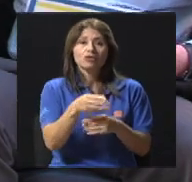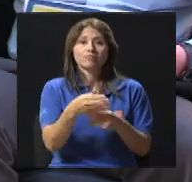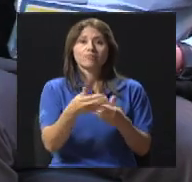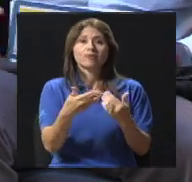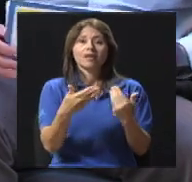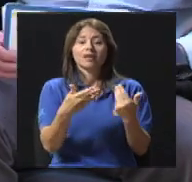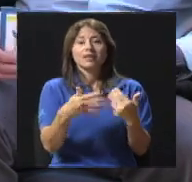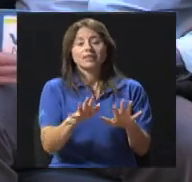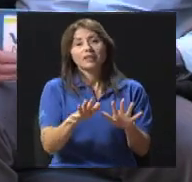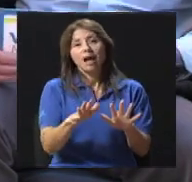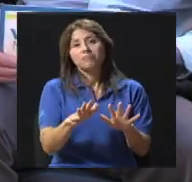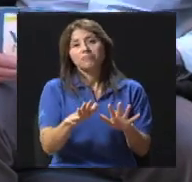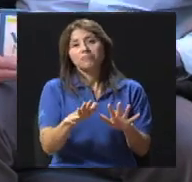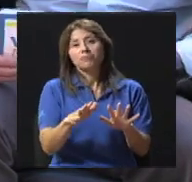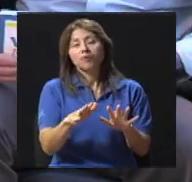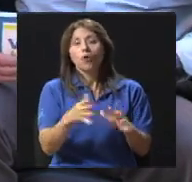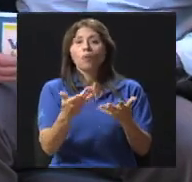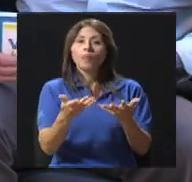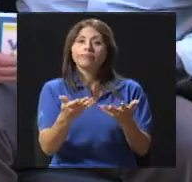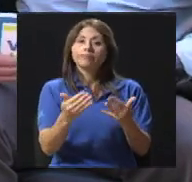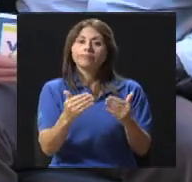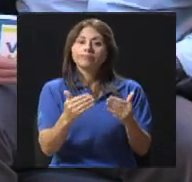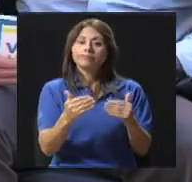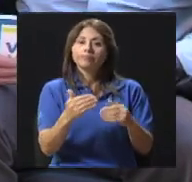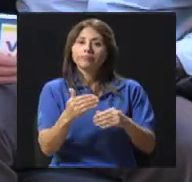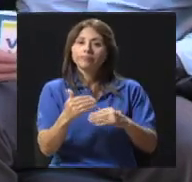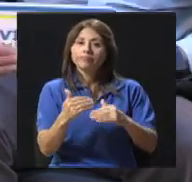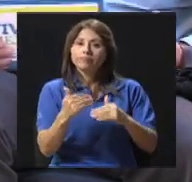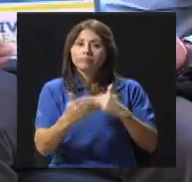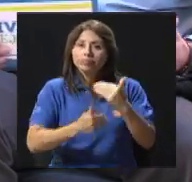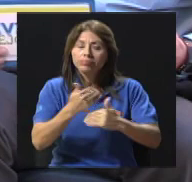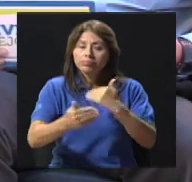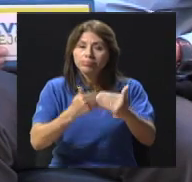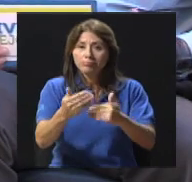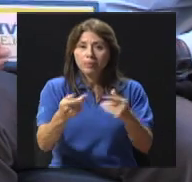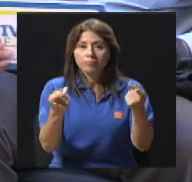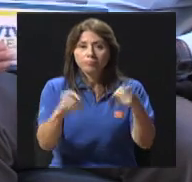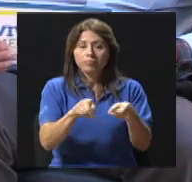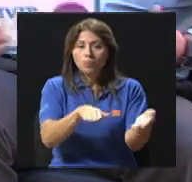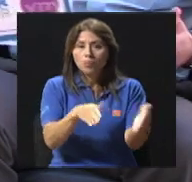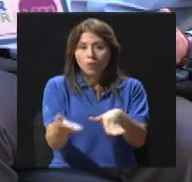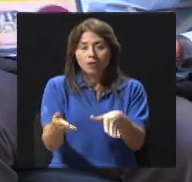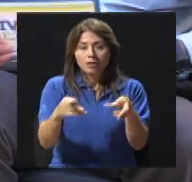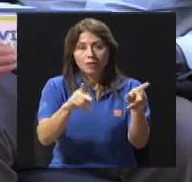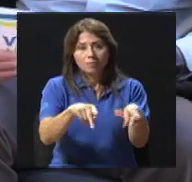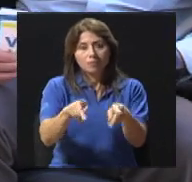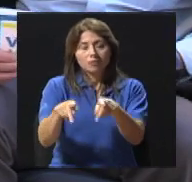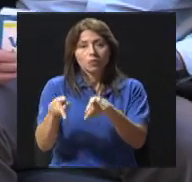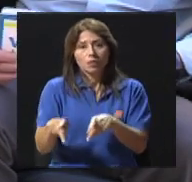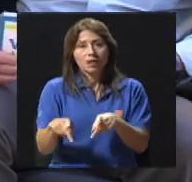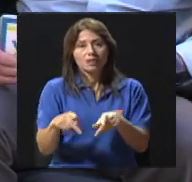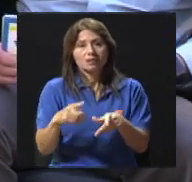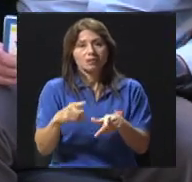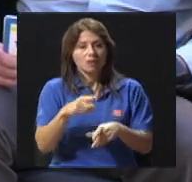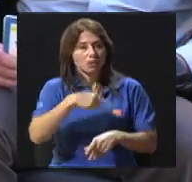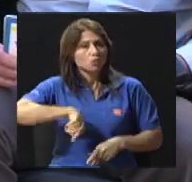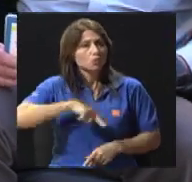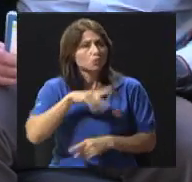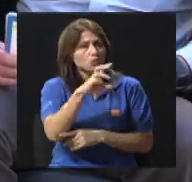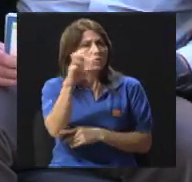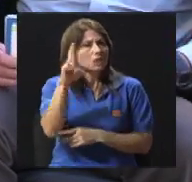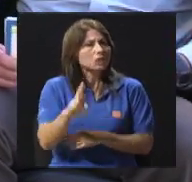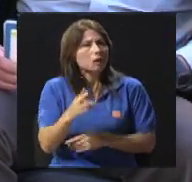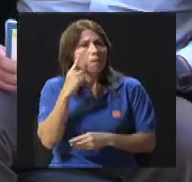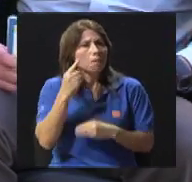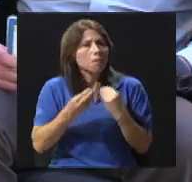causa número uno de morbilidad o de muerte, ¿verdad? ¿Hacia dónde vamos como Costa Rica? Hay